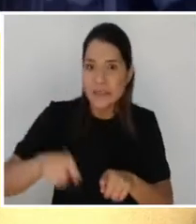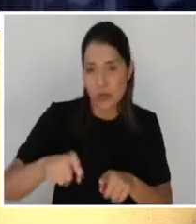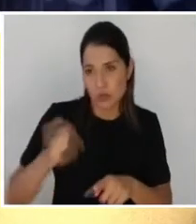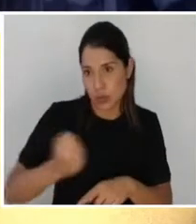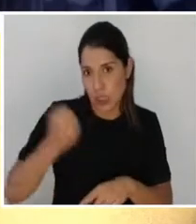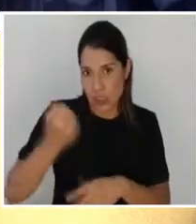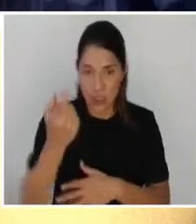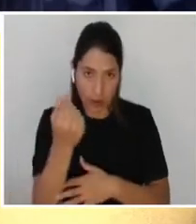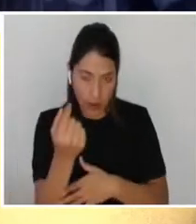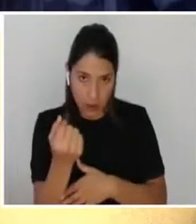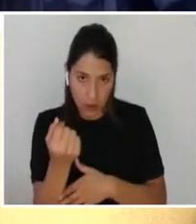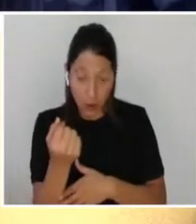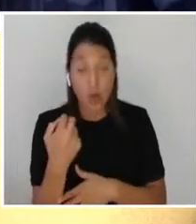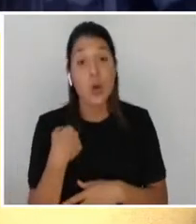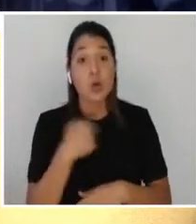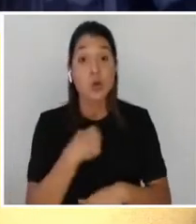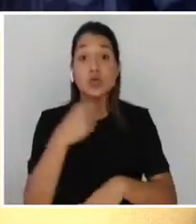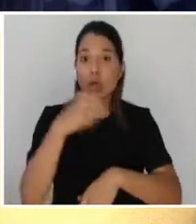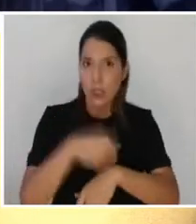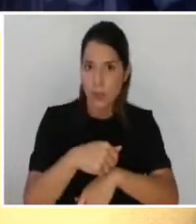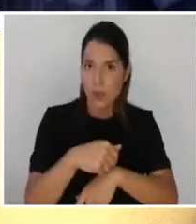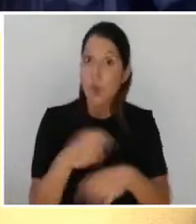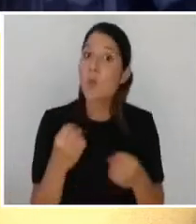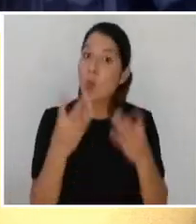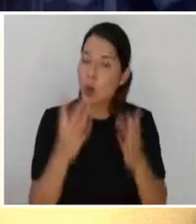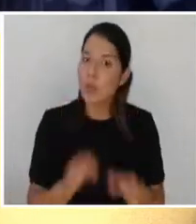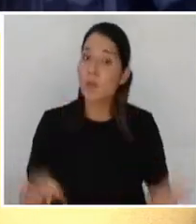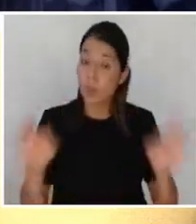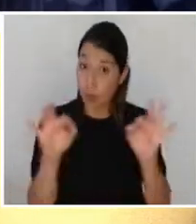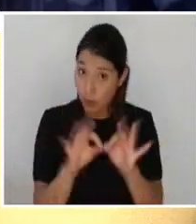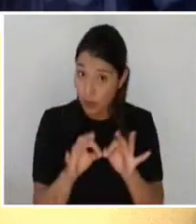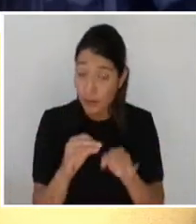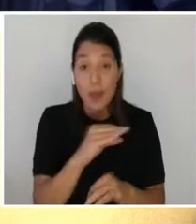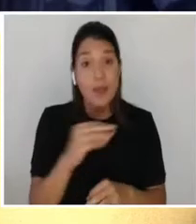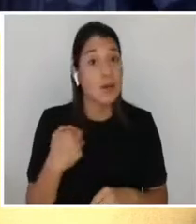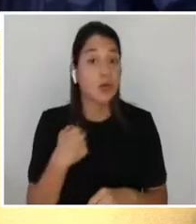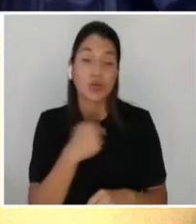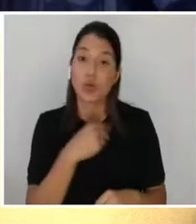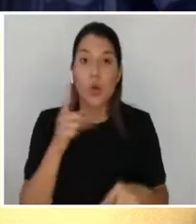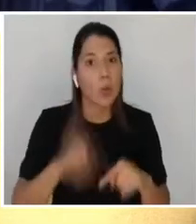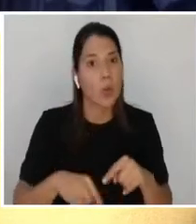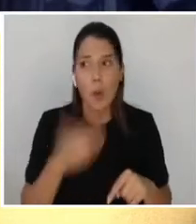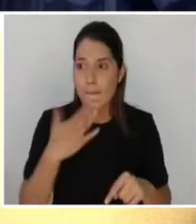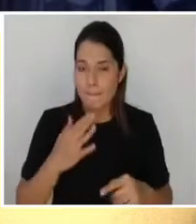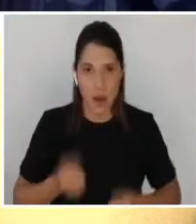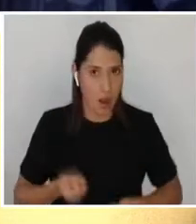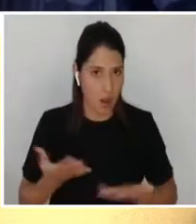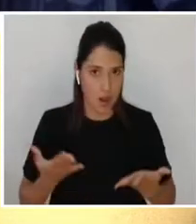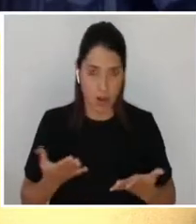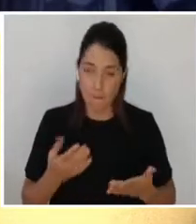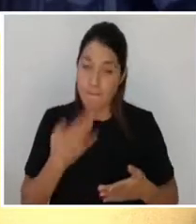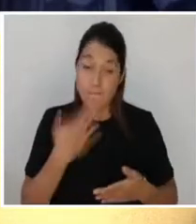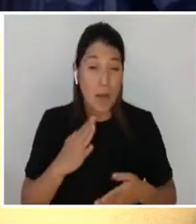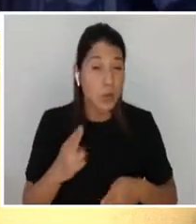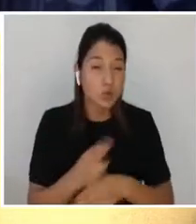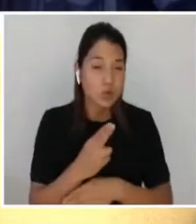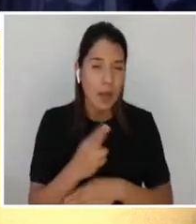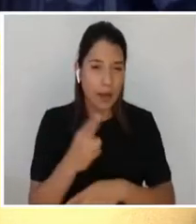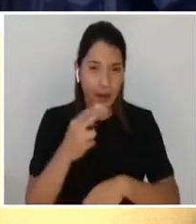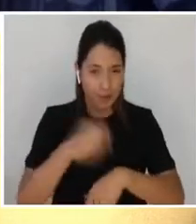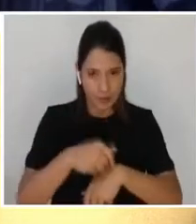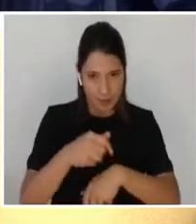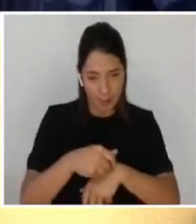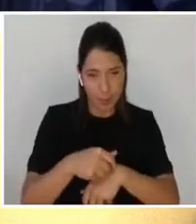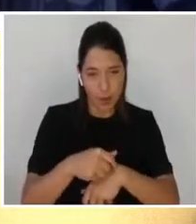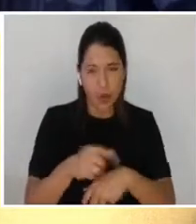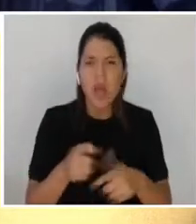Nuestro tiempo es muy valioso, ¿verdad? Y nosotros no podemos malgastarlo en cosas. Entonces, hay veces donde uno puede cobrar una